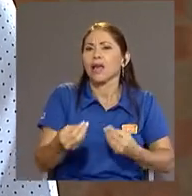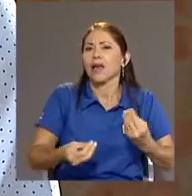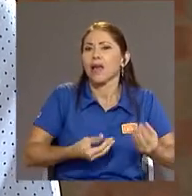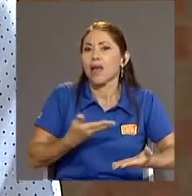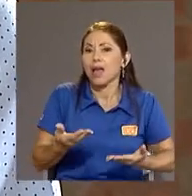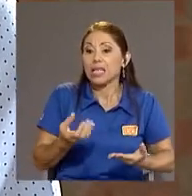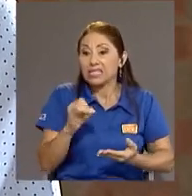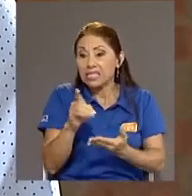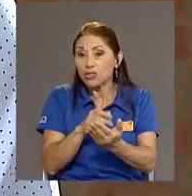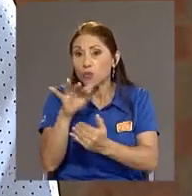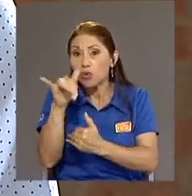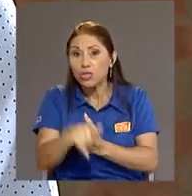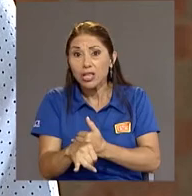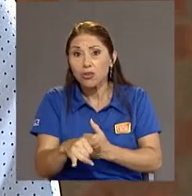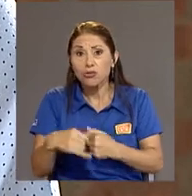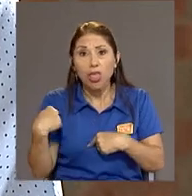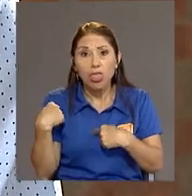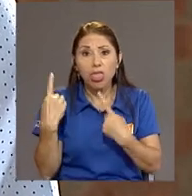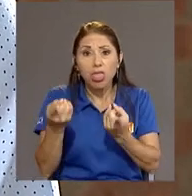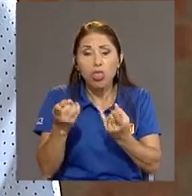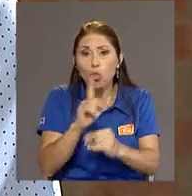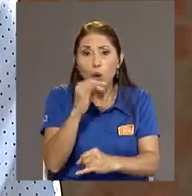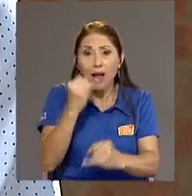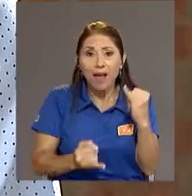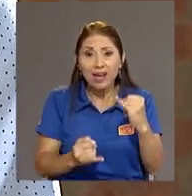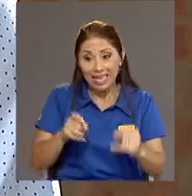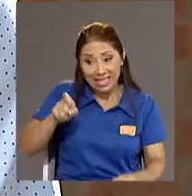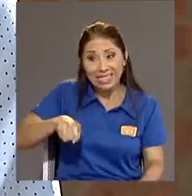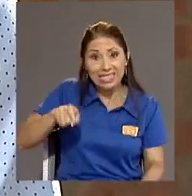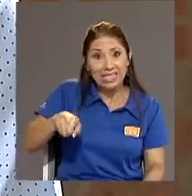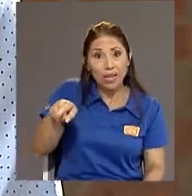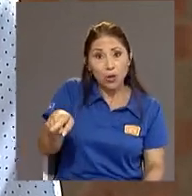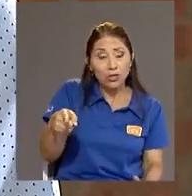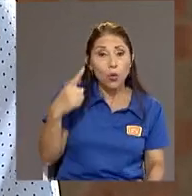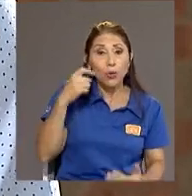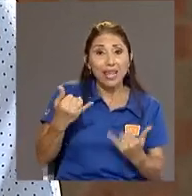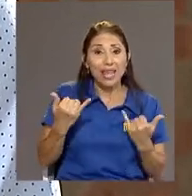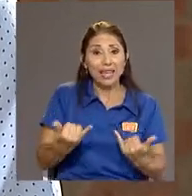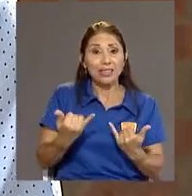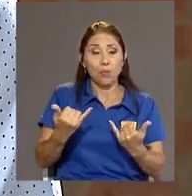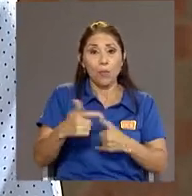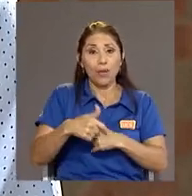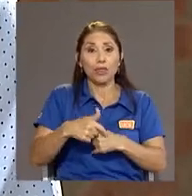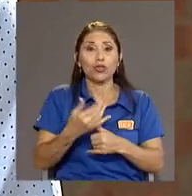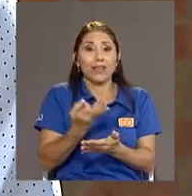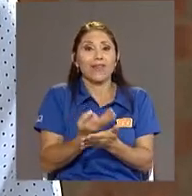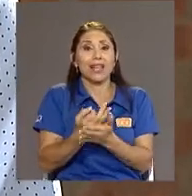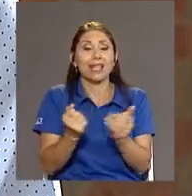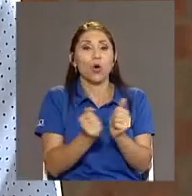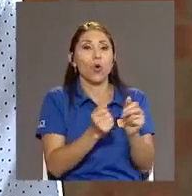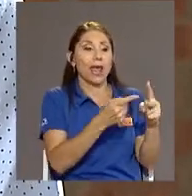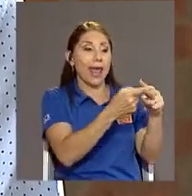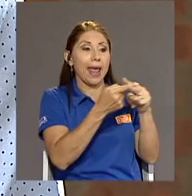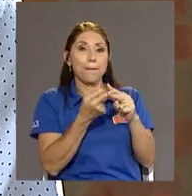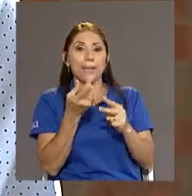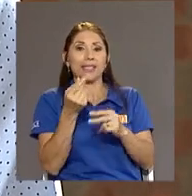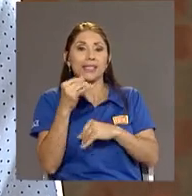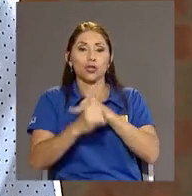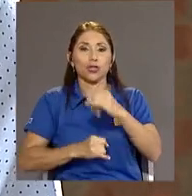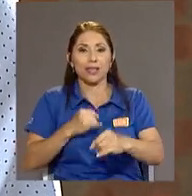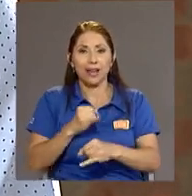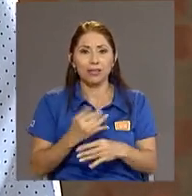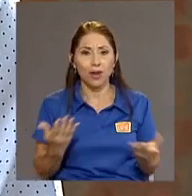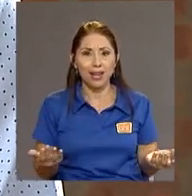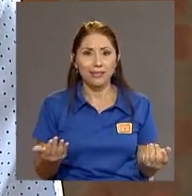Son necesarios esos niveles de composición de la deuda, porque en este caso se financian principalmente por empréstitos internacionales. A partir de ahí